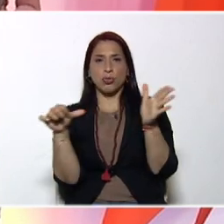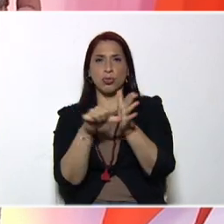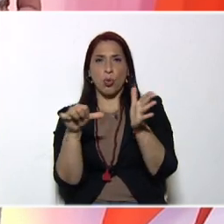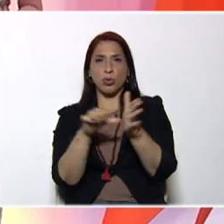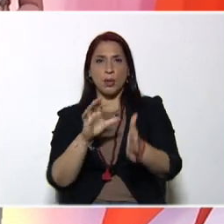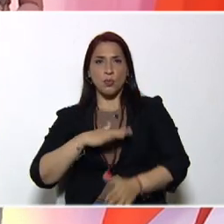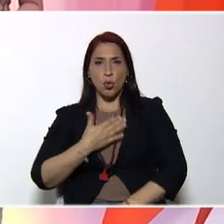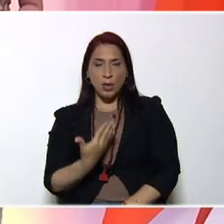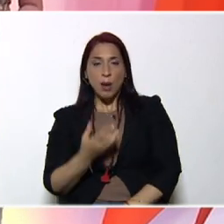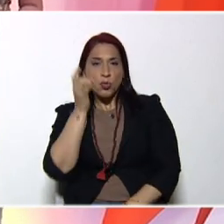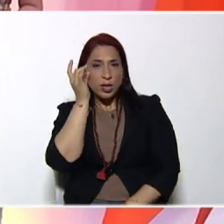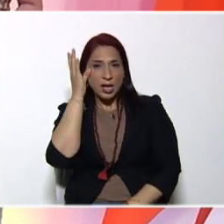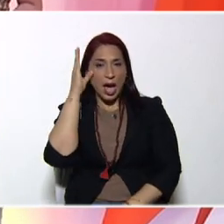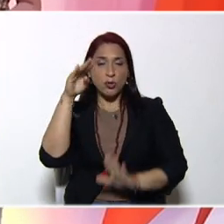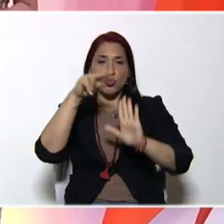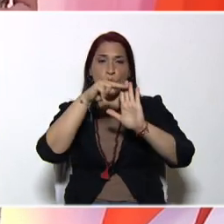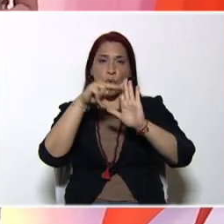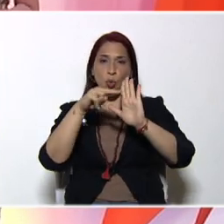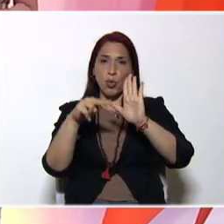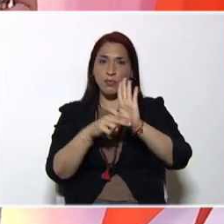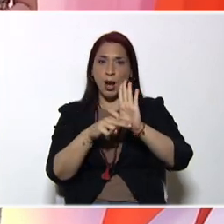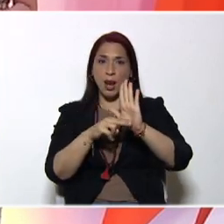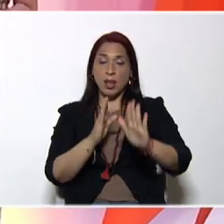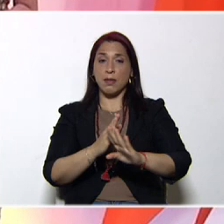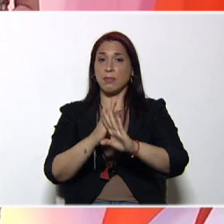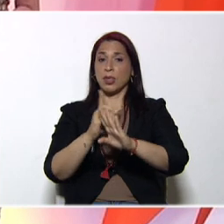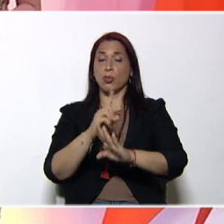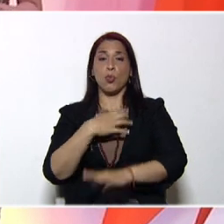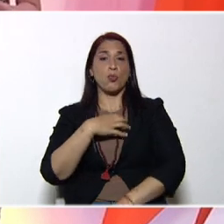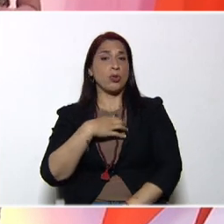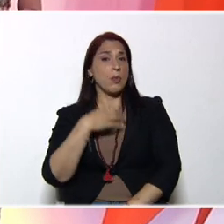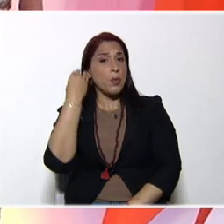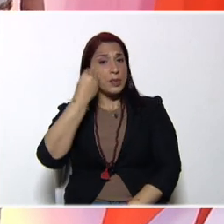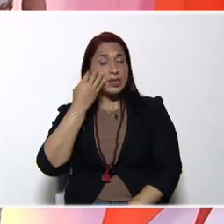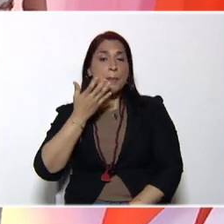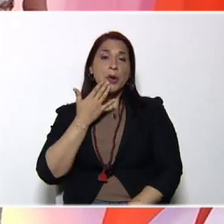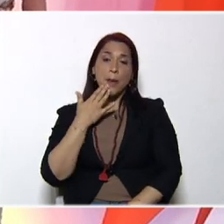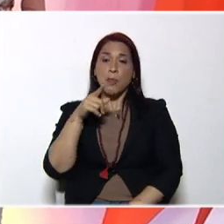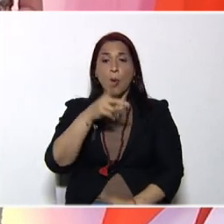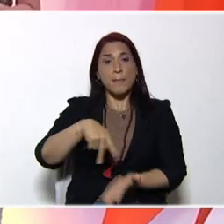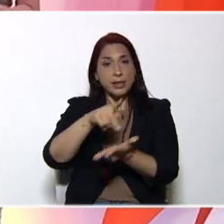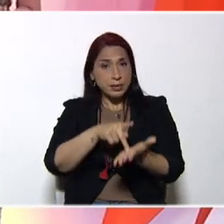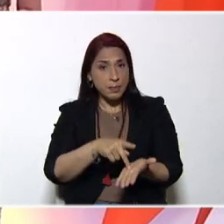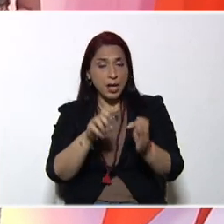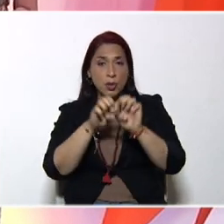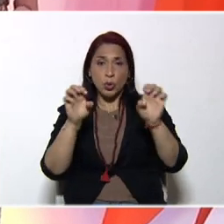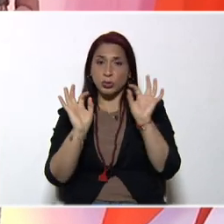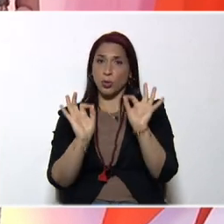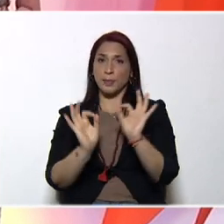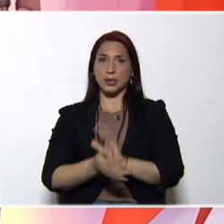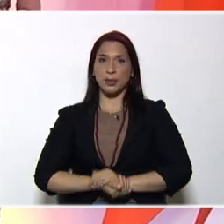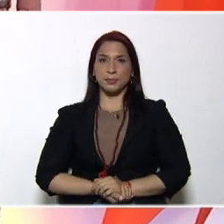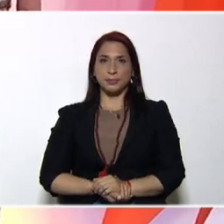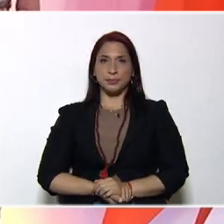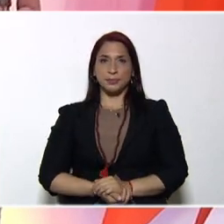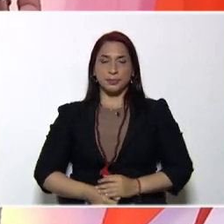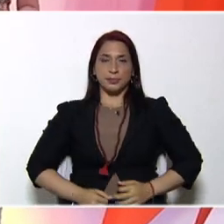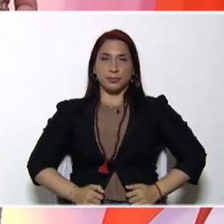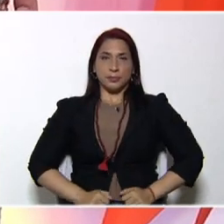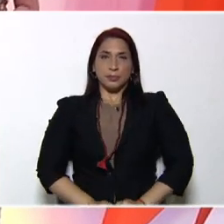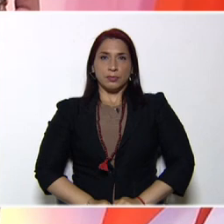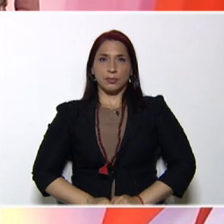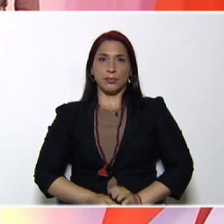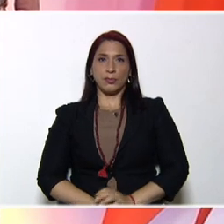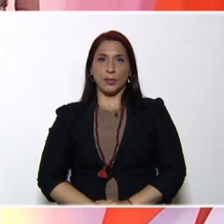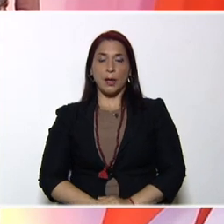crear normas y límites, porque nosotros no podemos pensar que nuestros participantes con necesidades educativas especiales